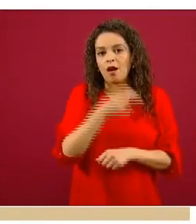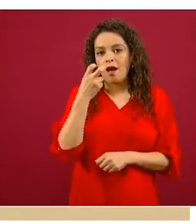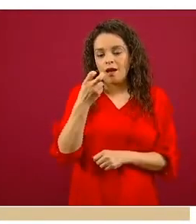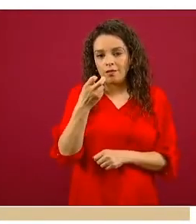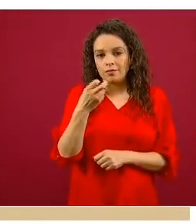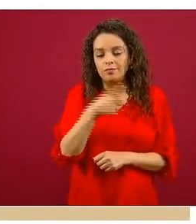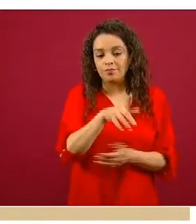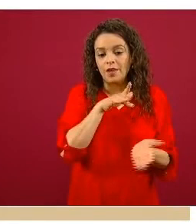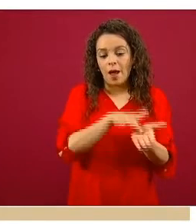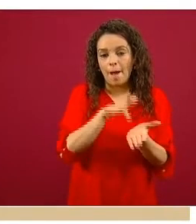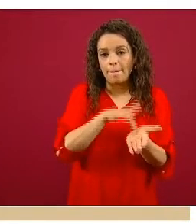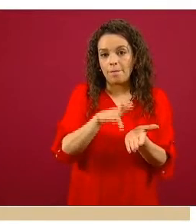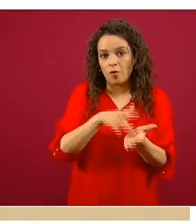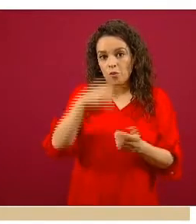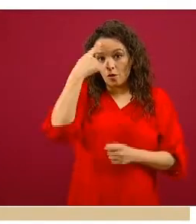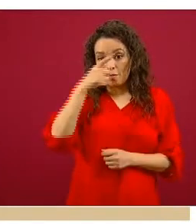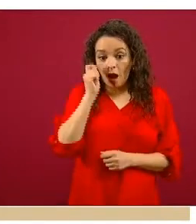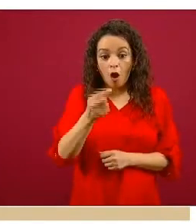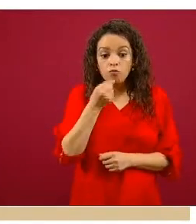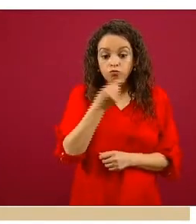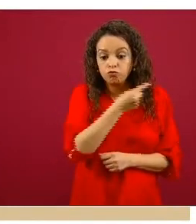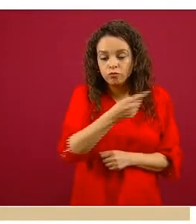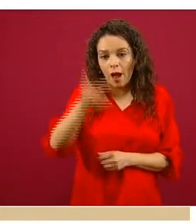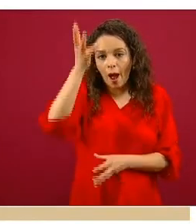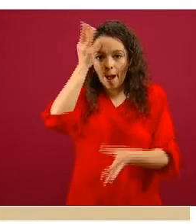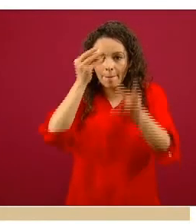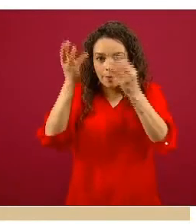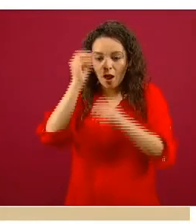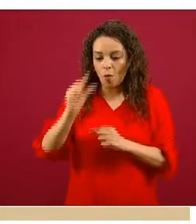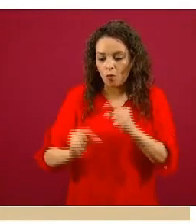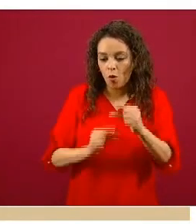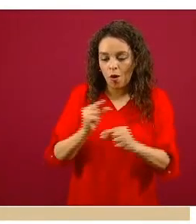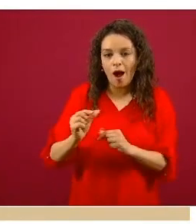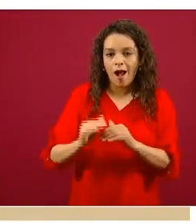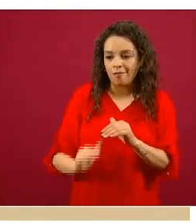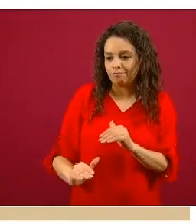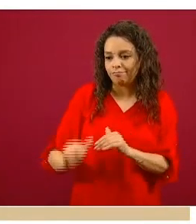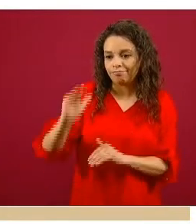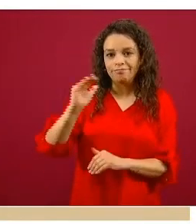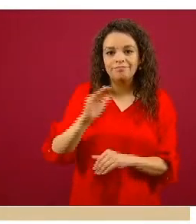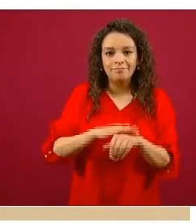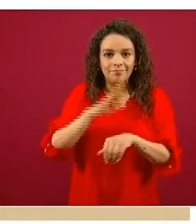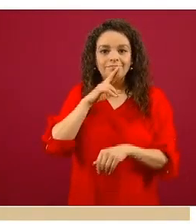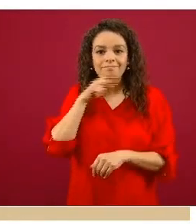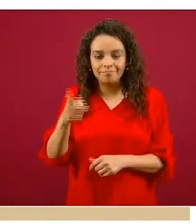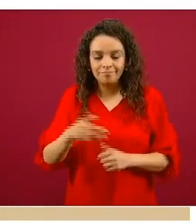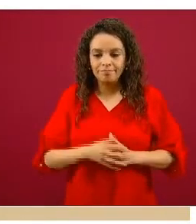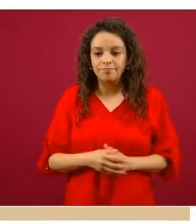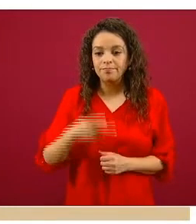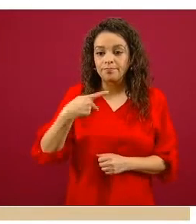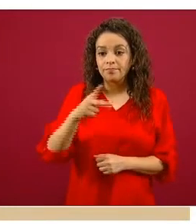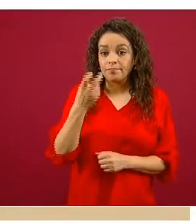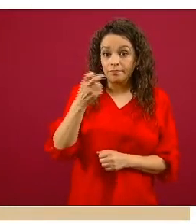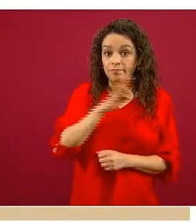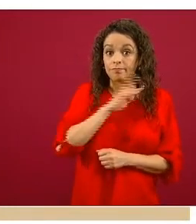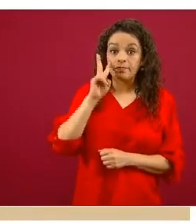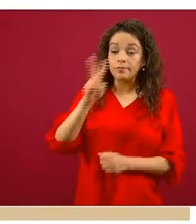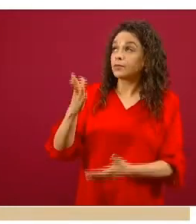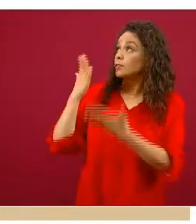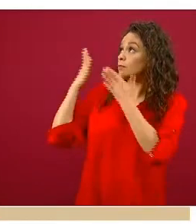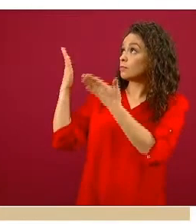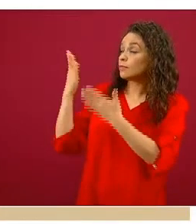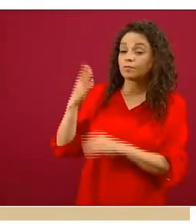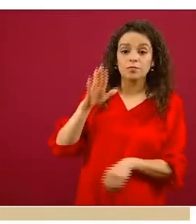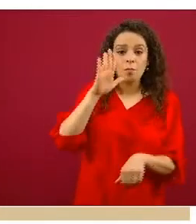estos chicos. Esta, que es de la que me voy a concentrar, es la intervención más costo efectiva que tiene